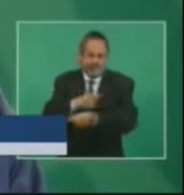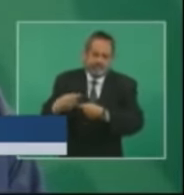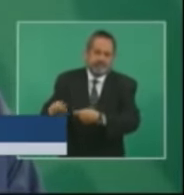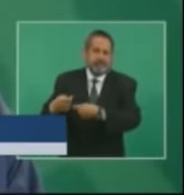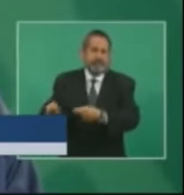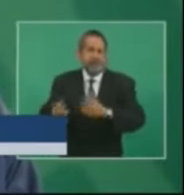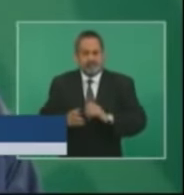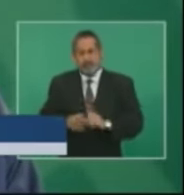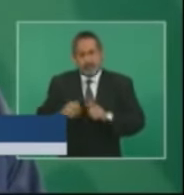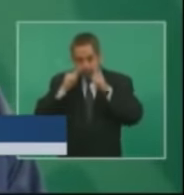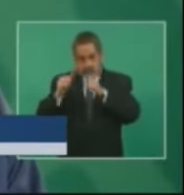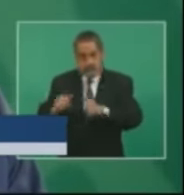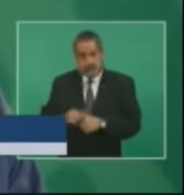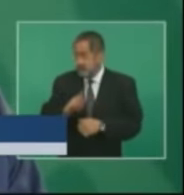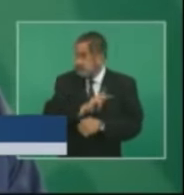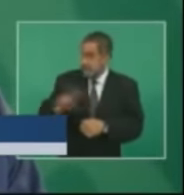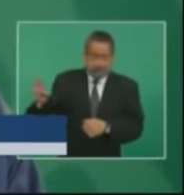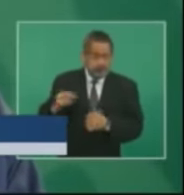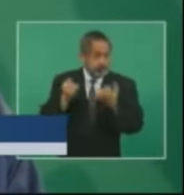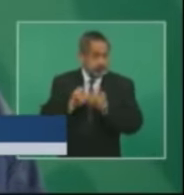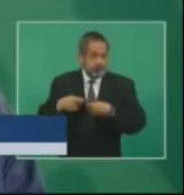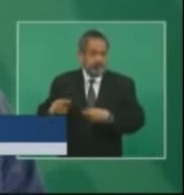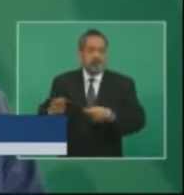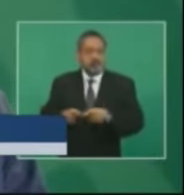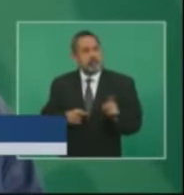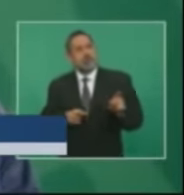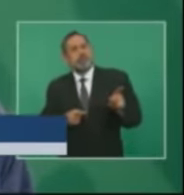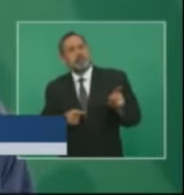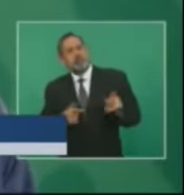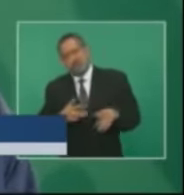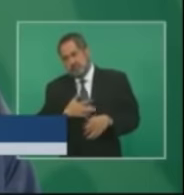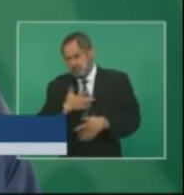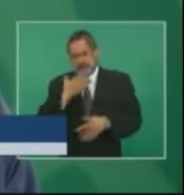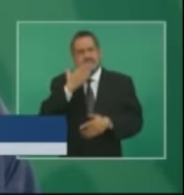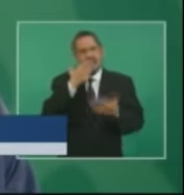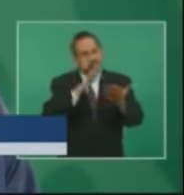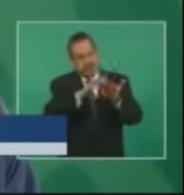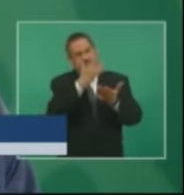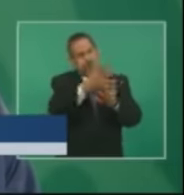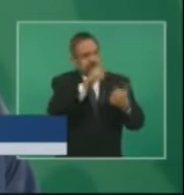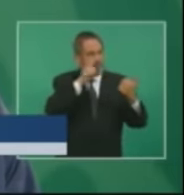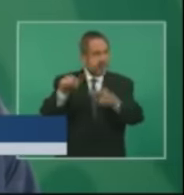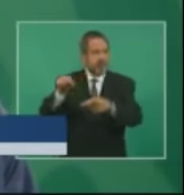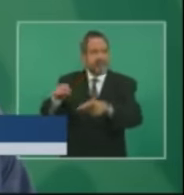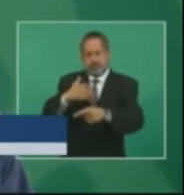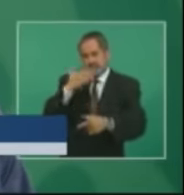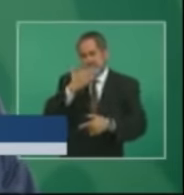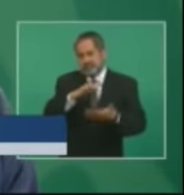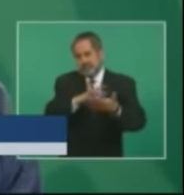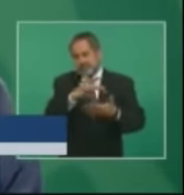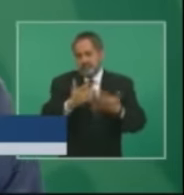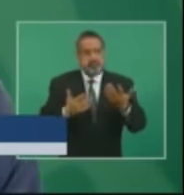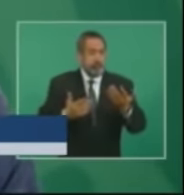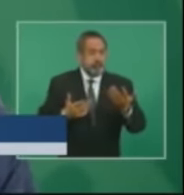forma expresa, sin licitación pública y bajo condiciones de seguridad nacional, pues simple y sencillamente omite entender